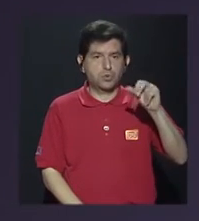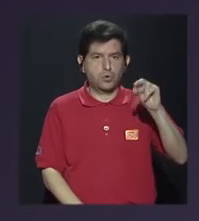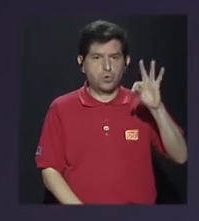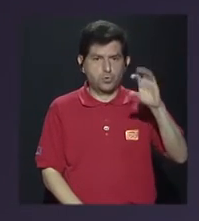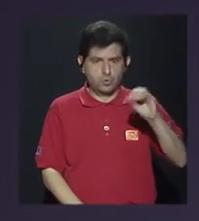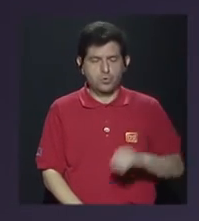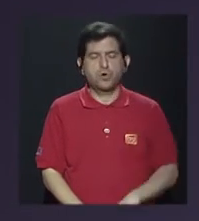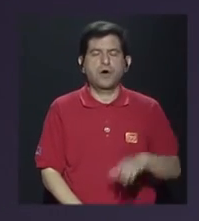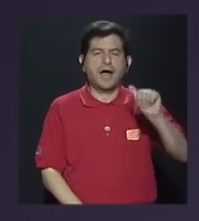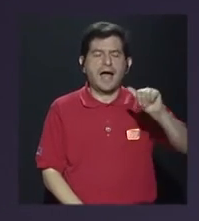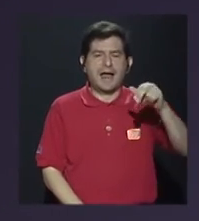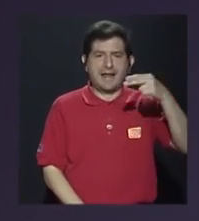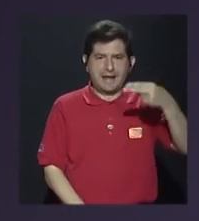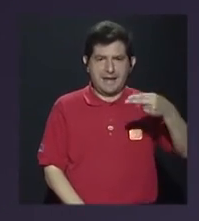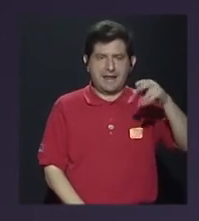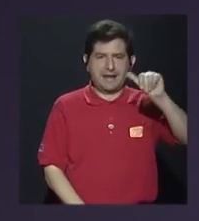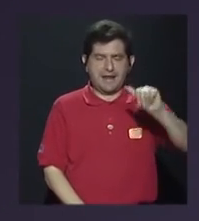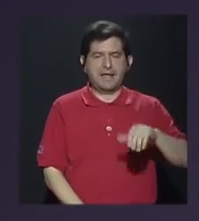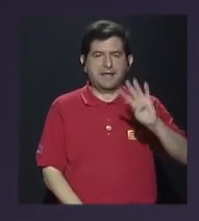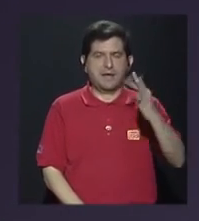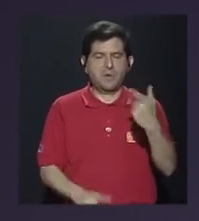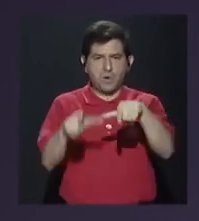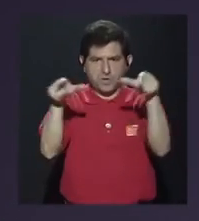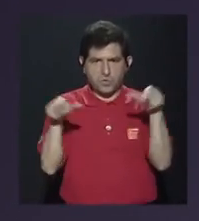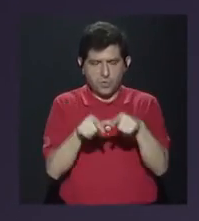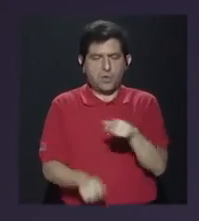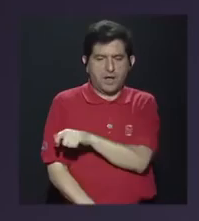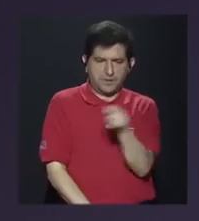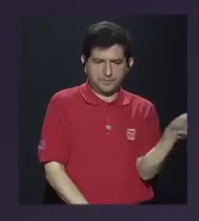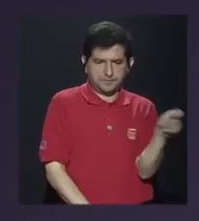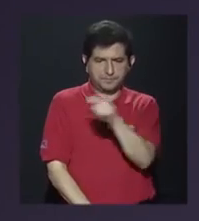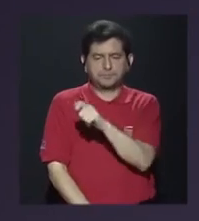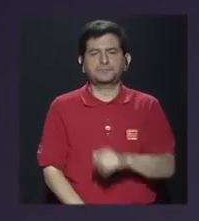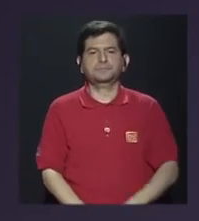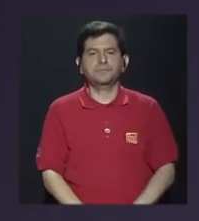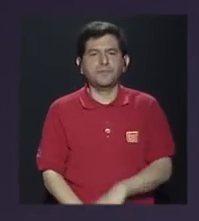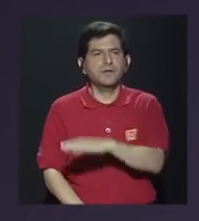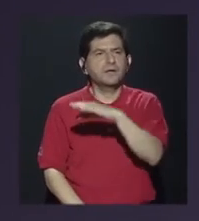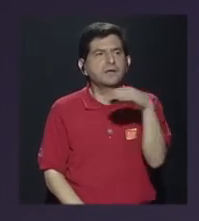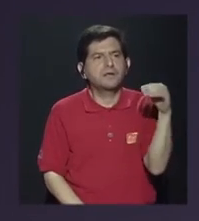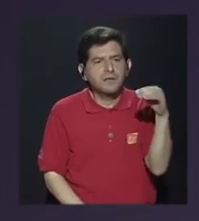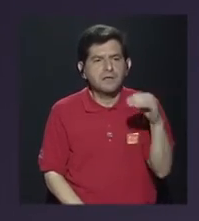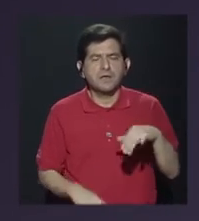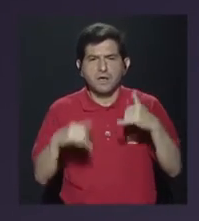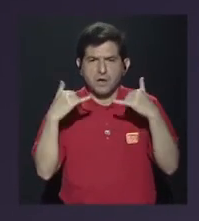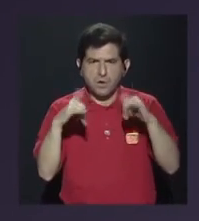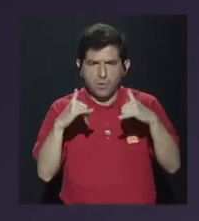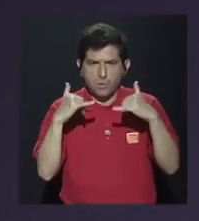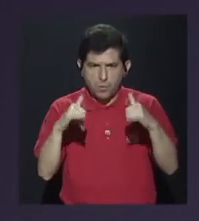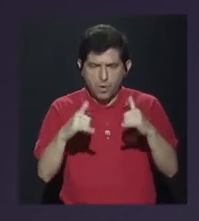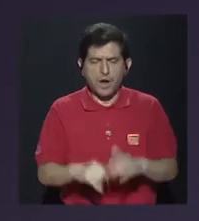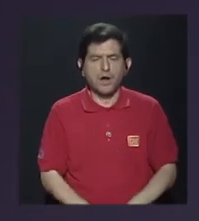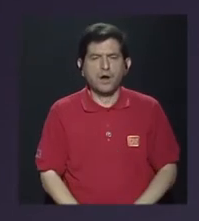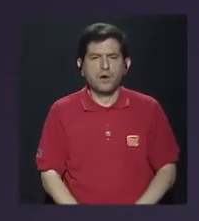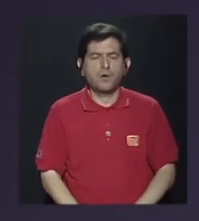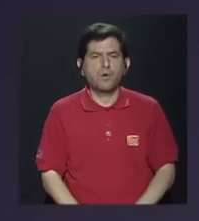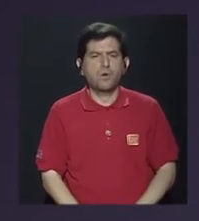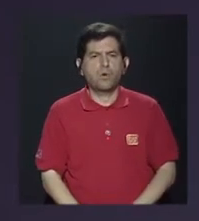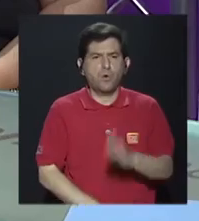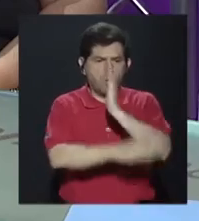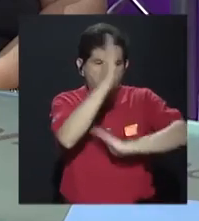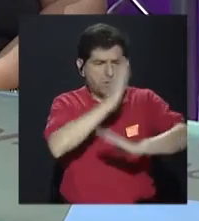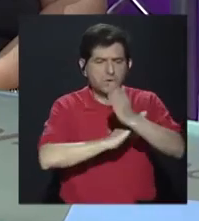Araya, que alcanzó el cuarto lugar en tenis de mesa, y en los Juegos Paralímpicos de